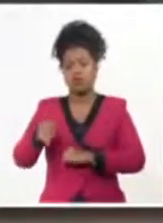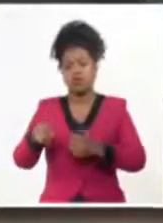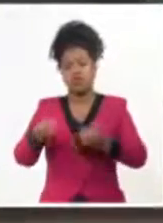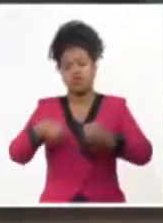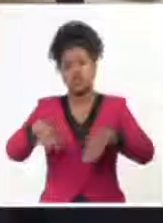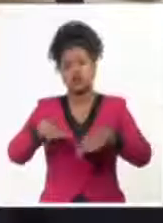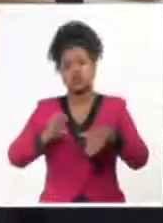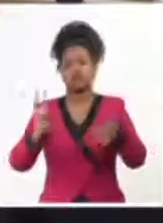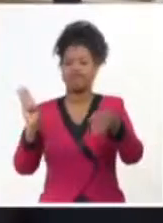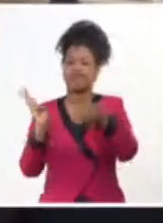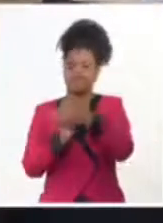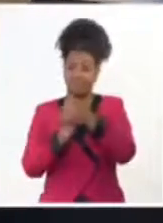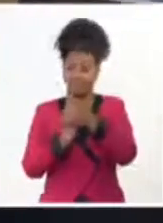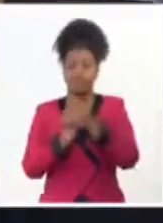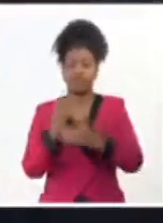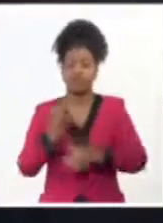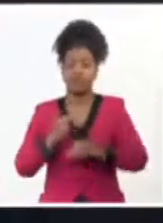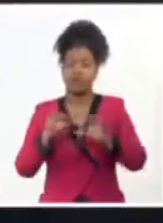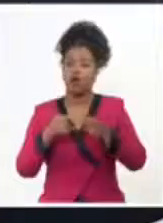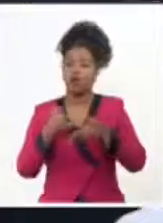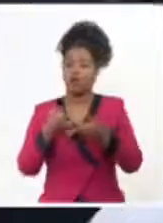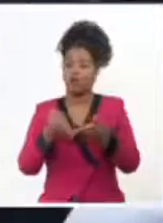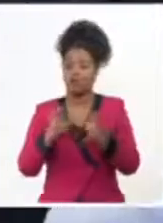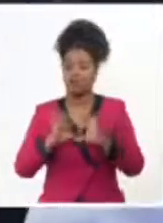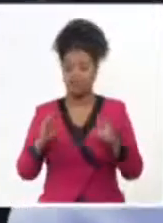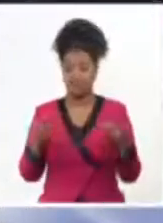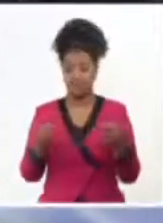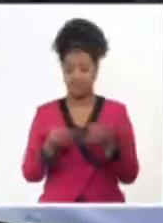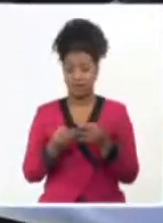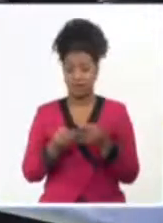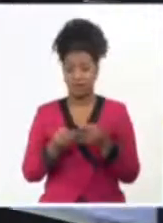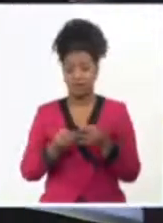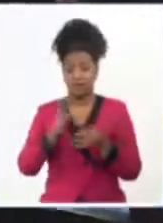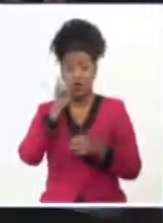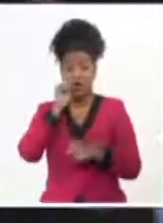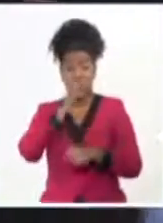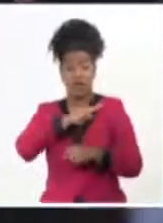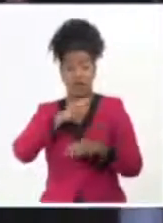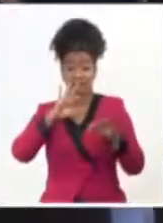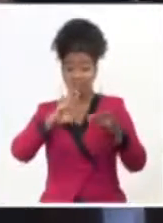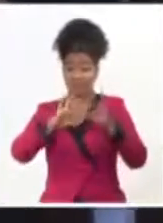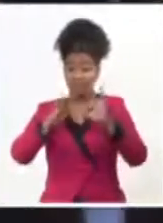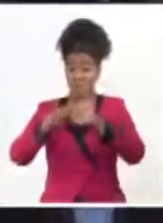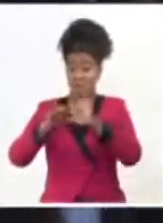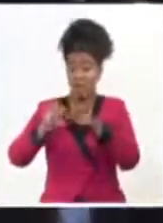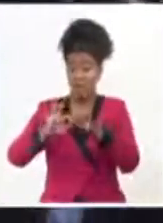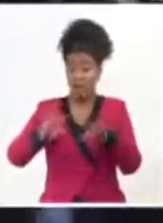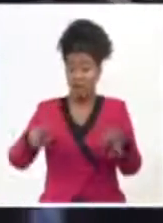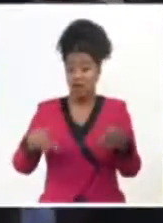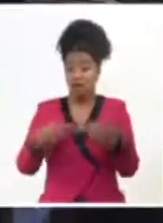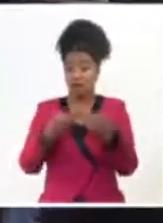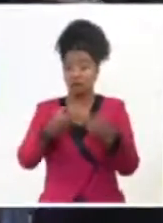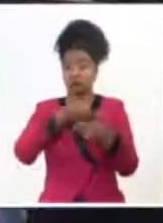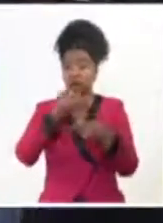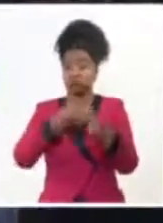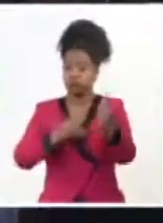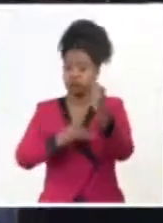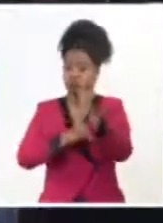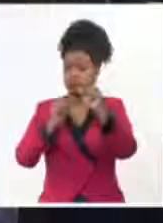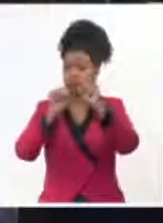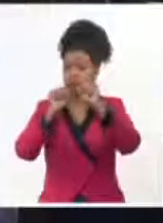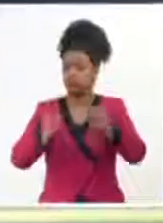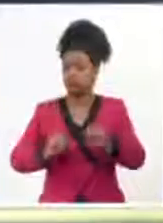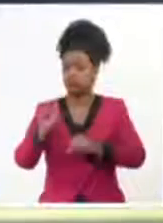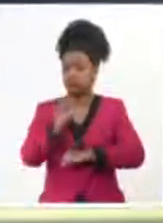de discapacidad en el entorno familiar. El coordinador del comité organizador del evento enfatizó en las fortalezas del sistema